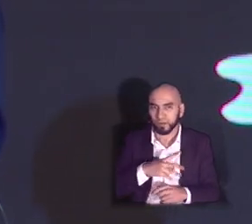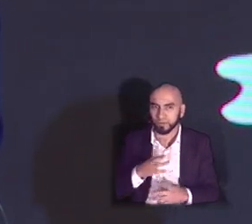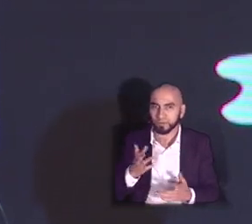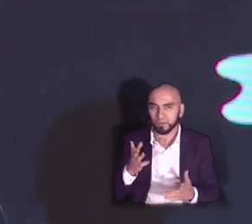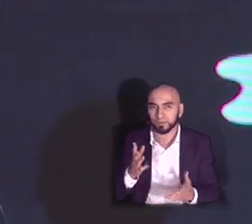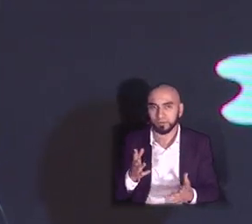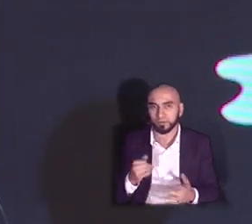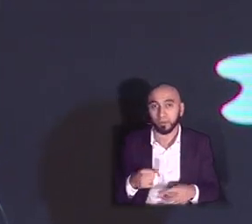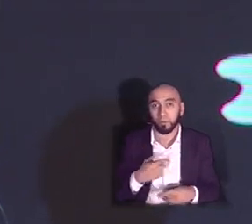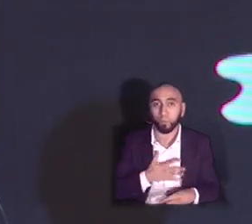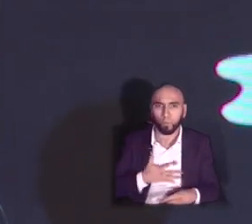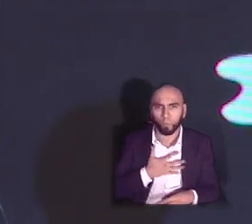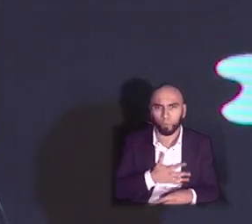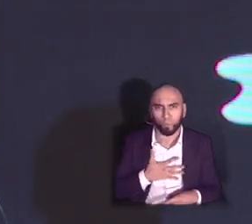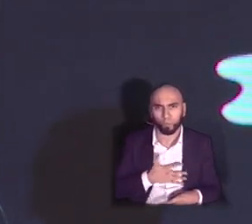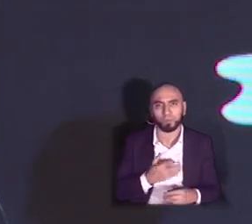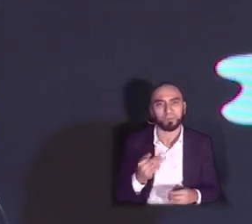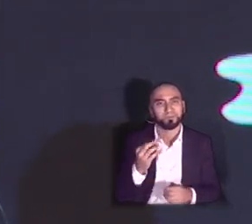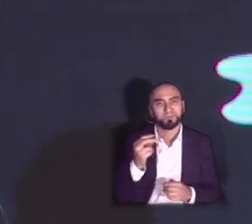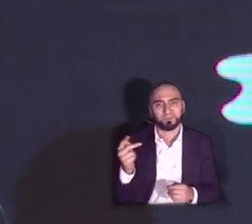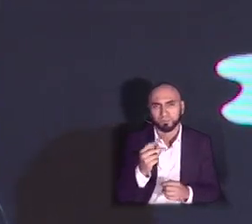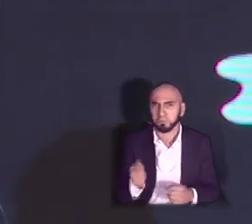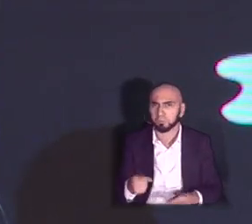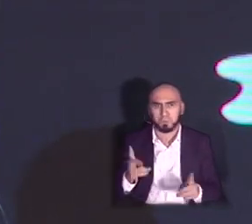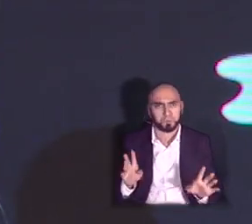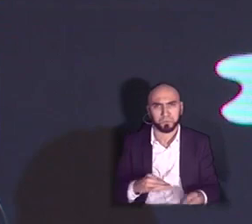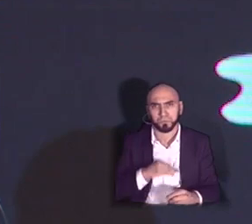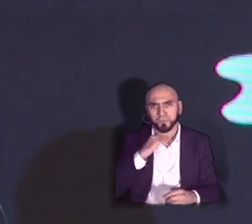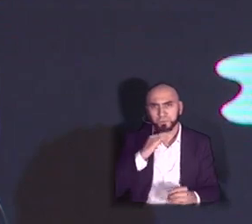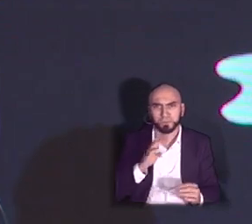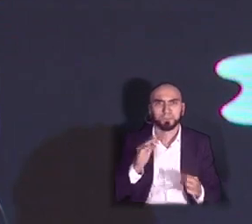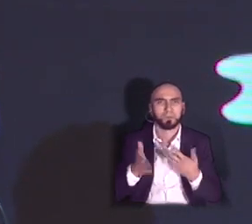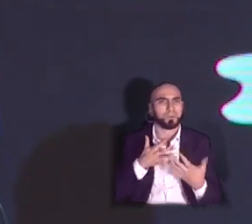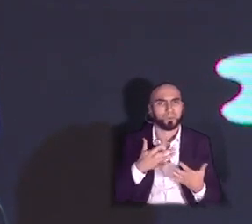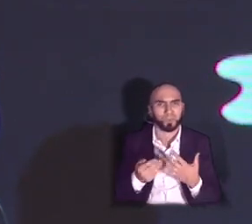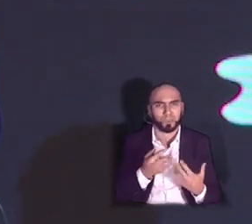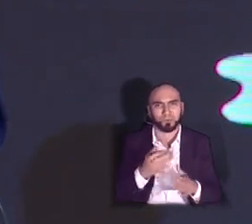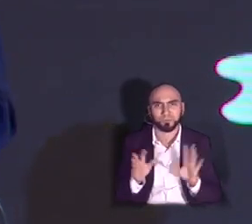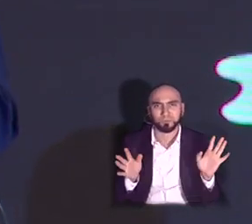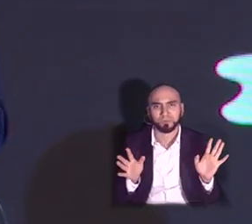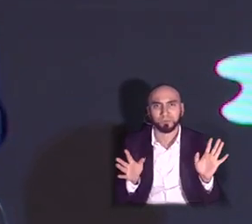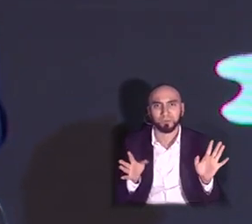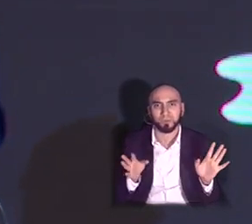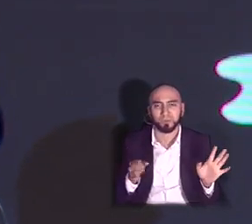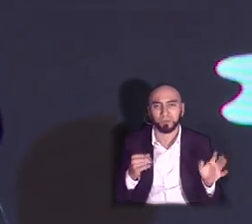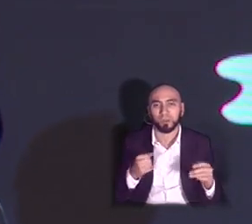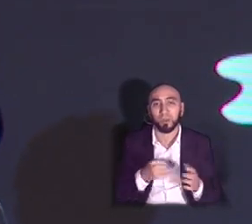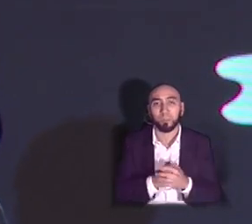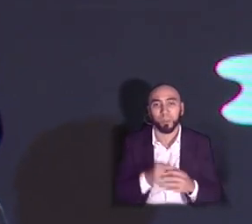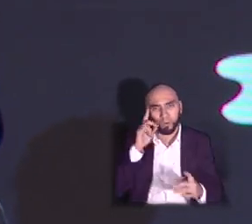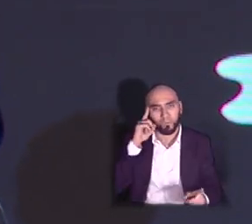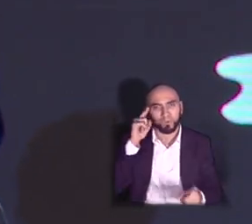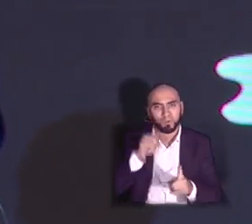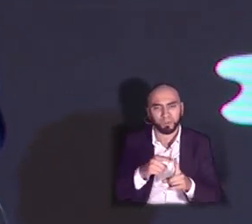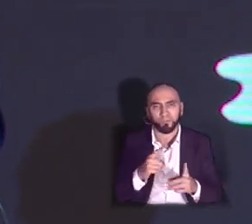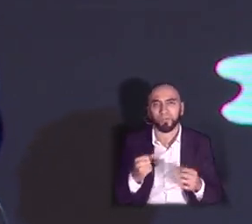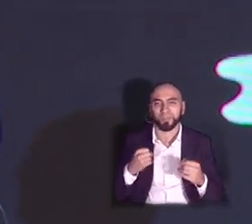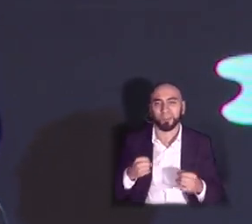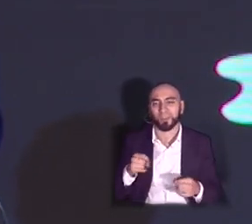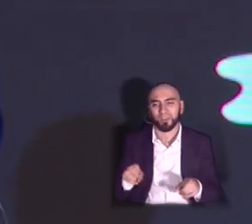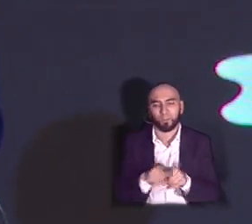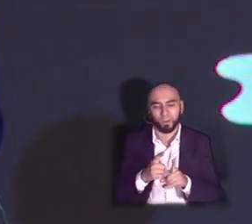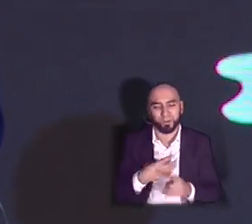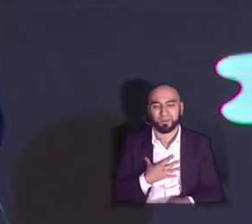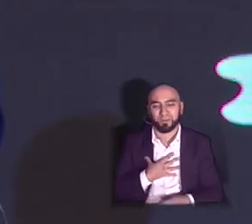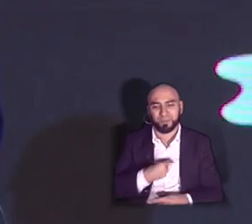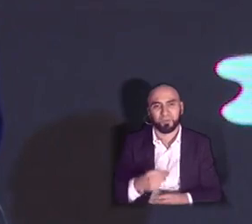higiene. Nos gusta el sexo y eso es suficiente en un estado de la naturaleza para servir el objetivo de la propagación de genes. Y